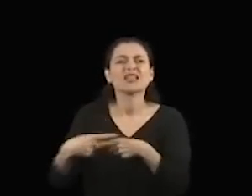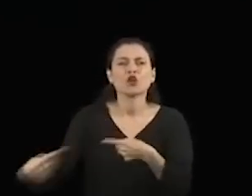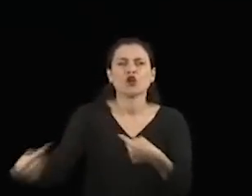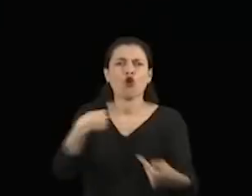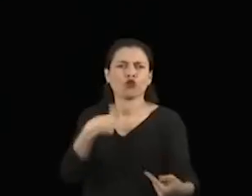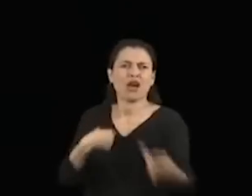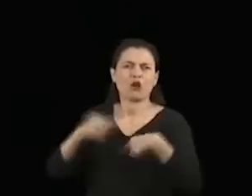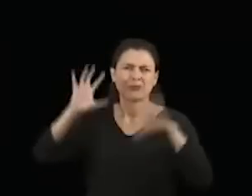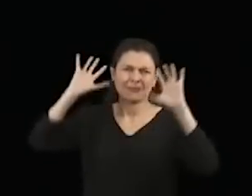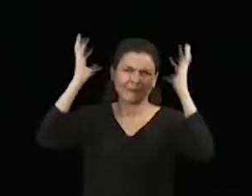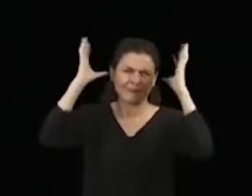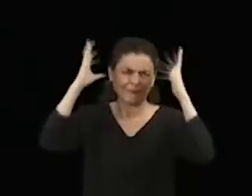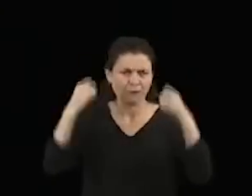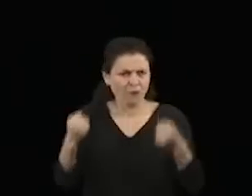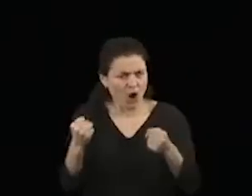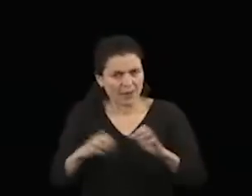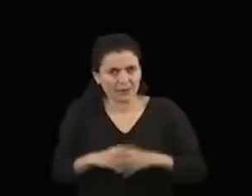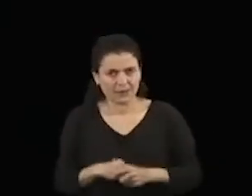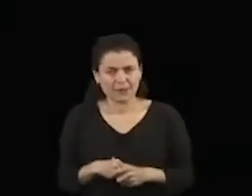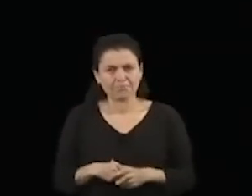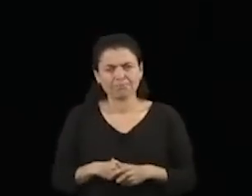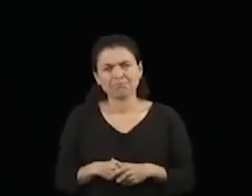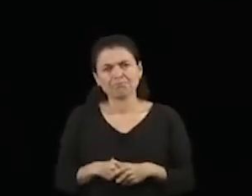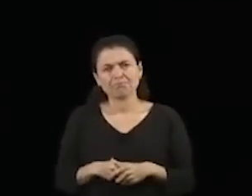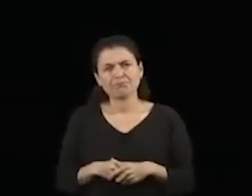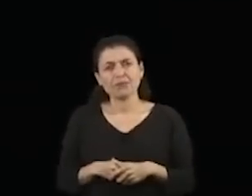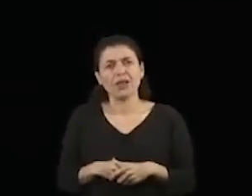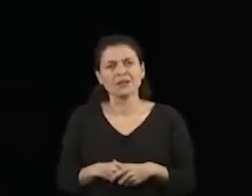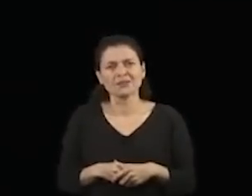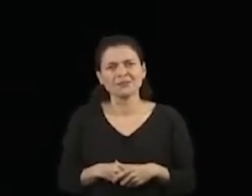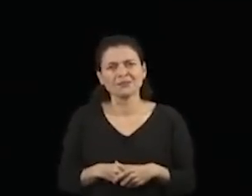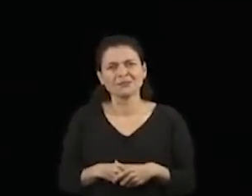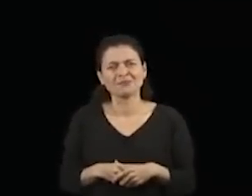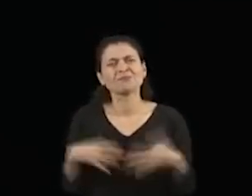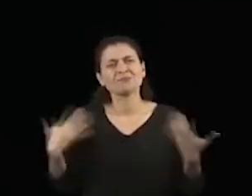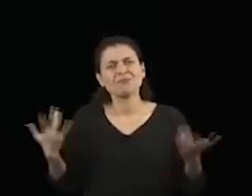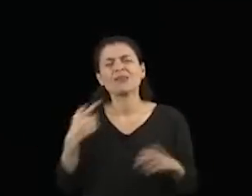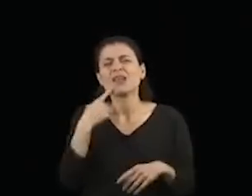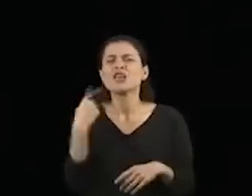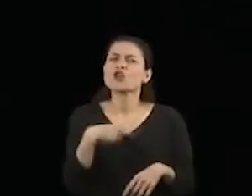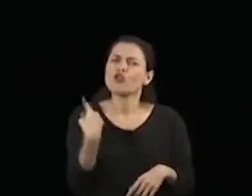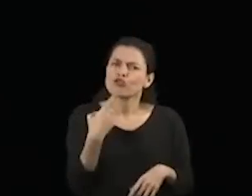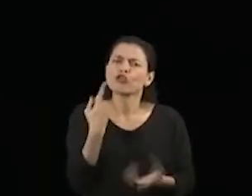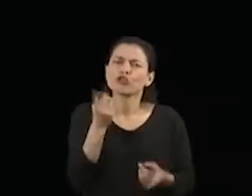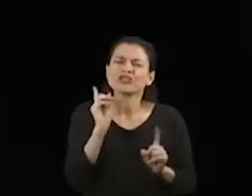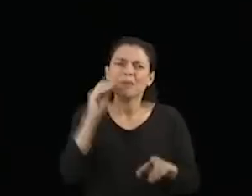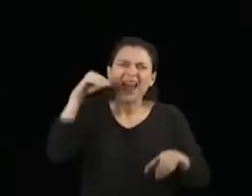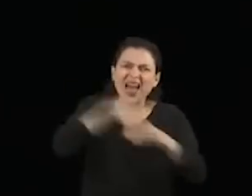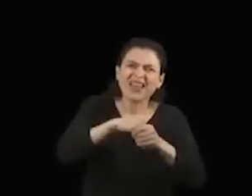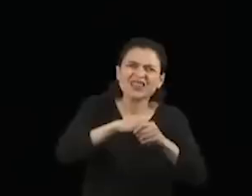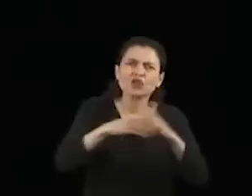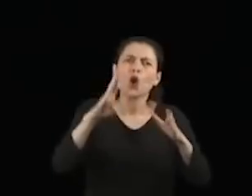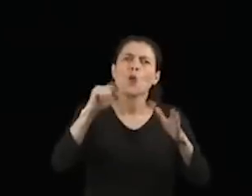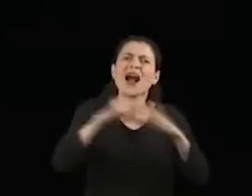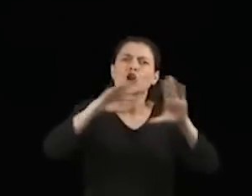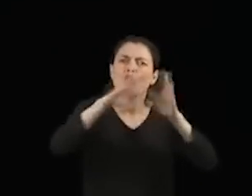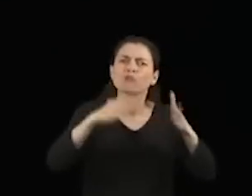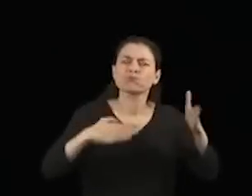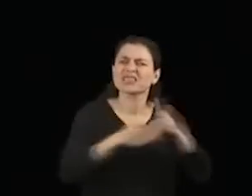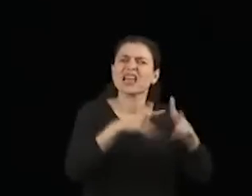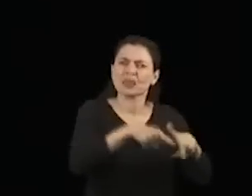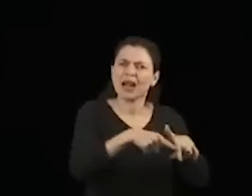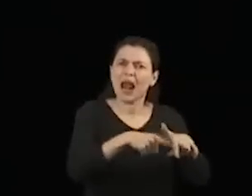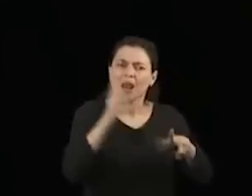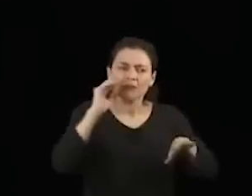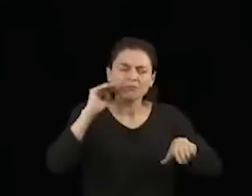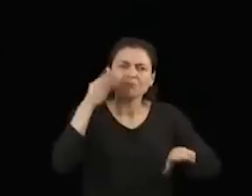Pero no quedó todo ahí, digamos, o sea, eso. Lo otro que tuvimos que hacer fue sanear el Banco Central.